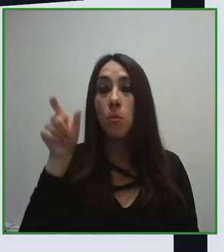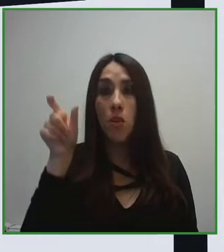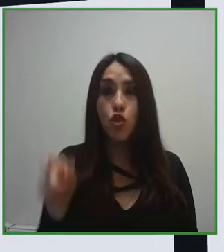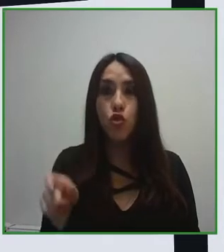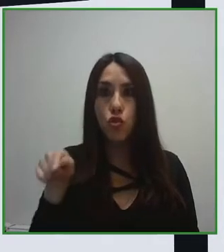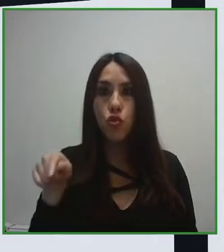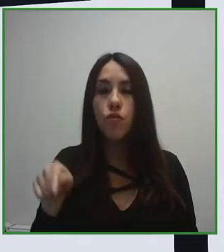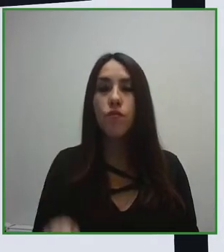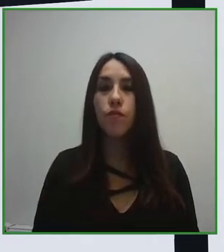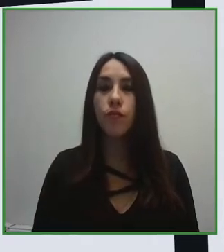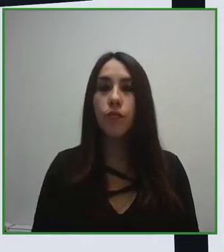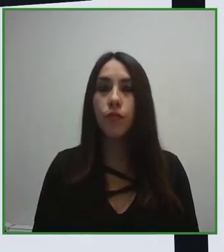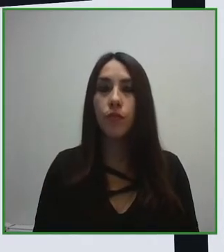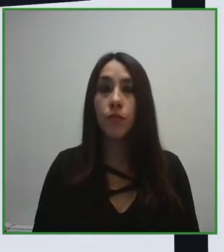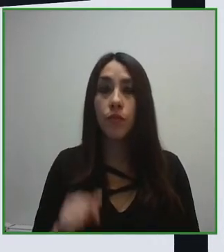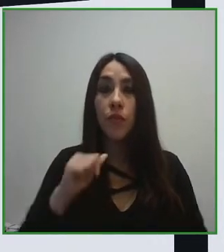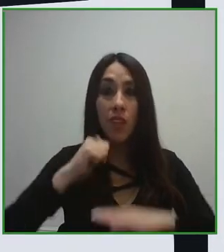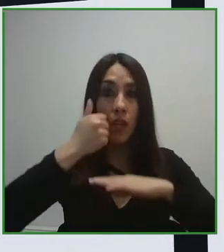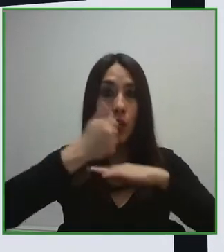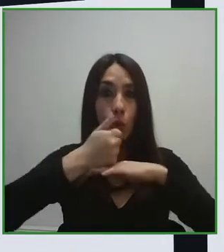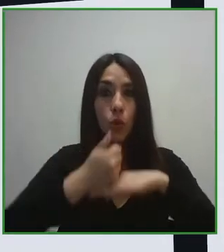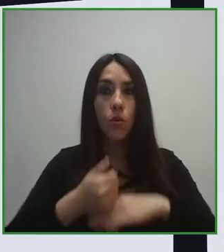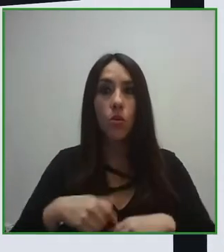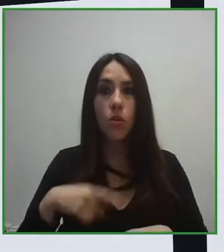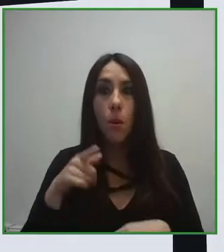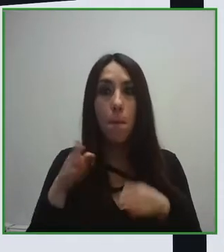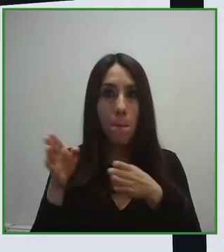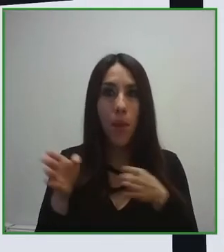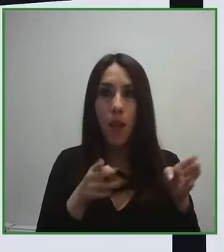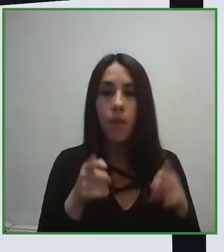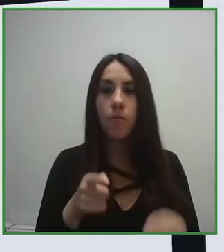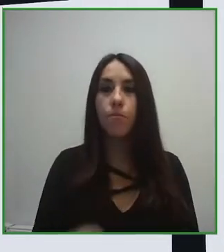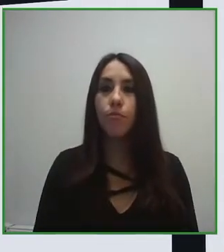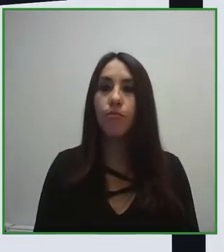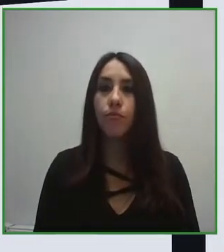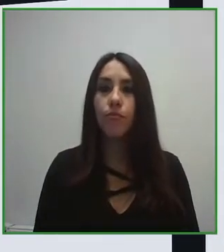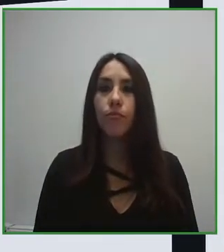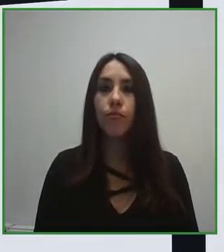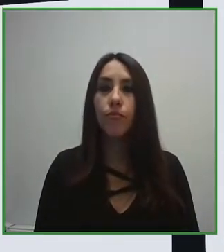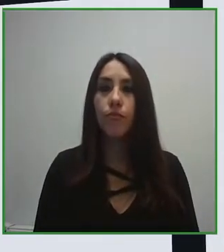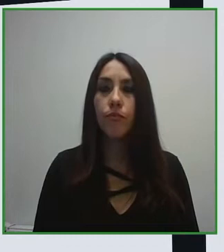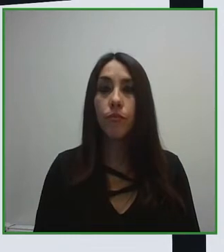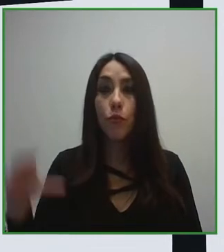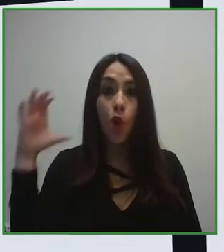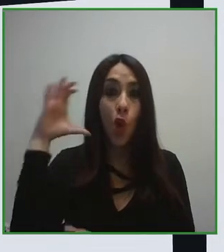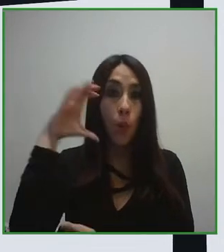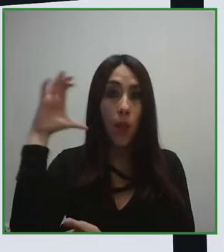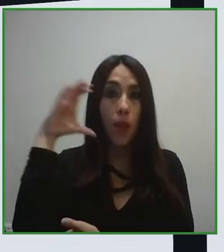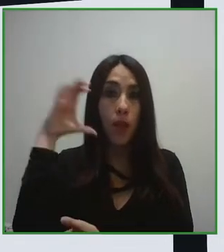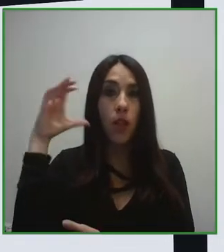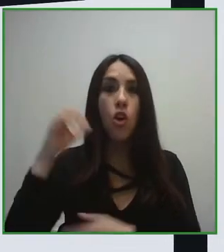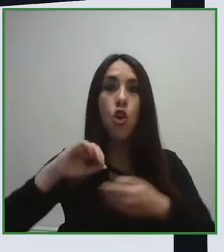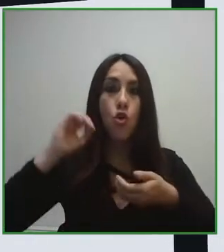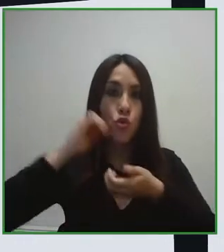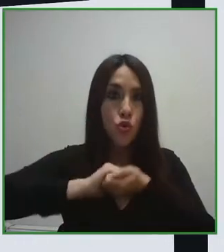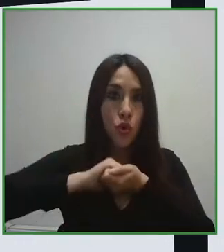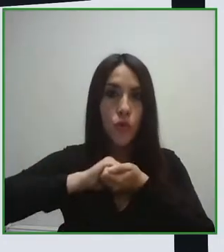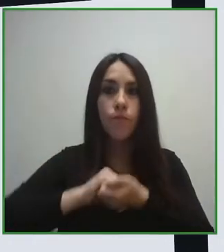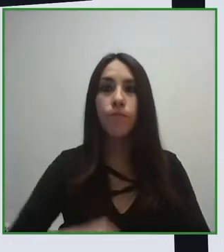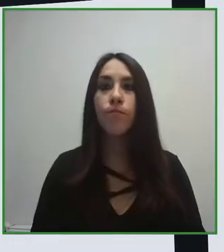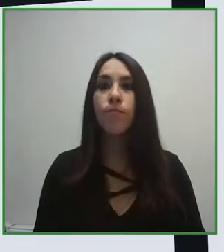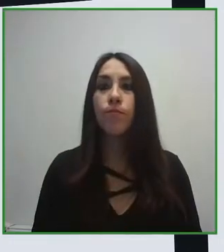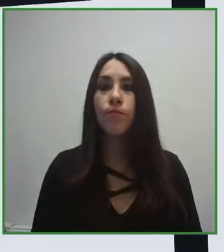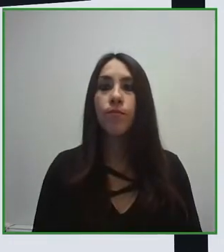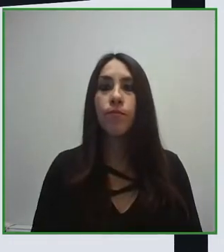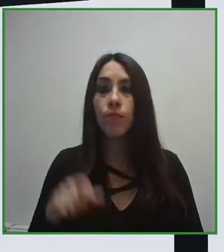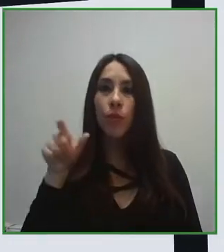Mejía, director general de la Federación Nacional de Sordos de Colombia, FENASCOL. Guillermo Braga, fundador de Galité, Inclusión y